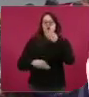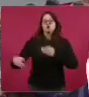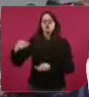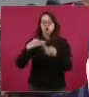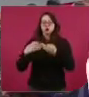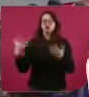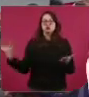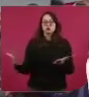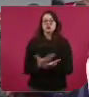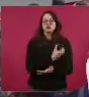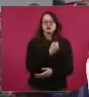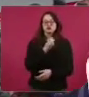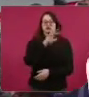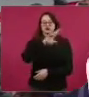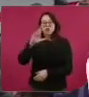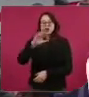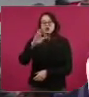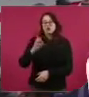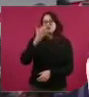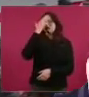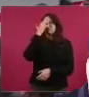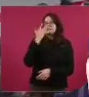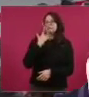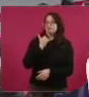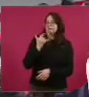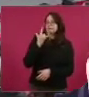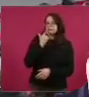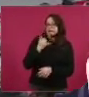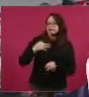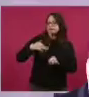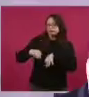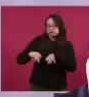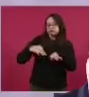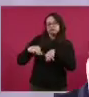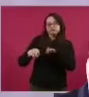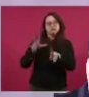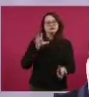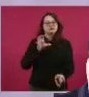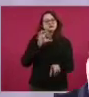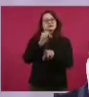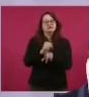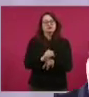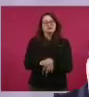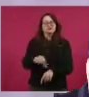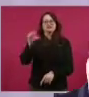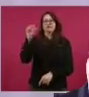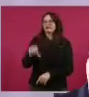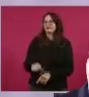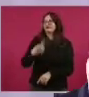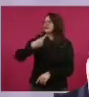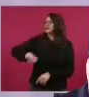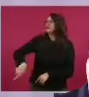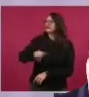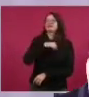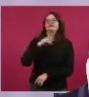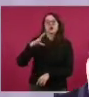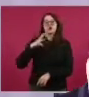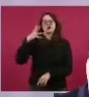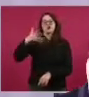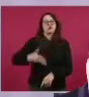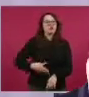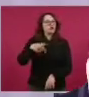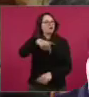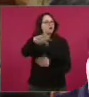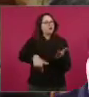en que reconocemos que lo que hemos trabajado ha rendido frutos. Merecemos este momento, estar aquí en este histórico